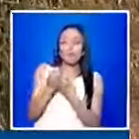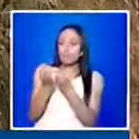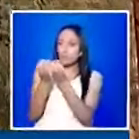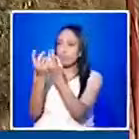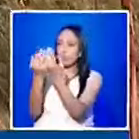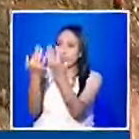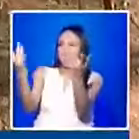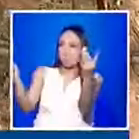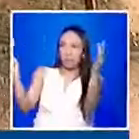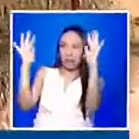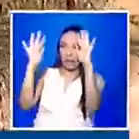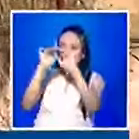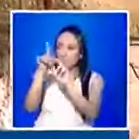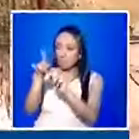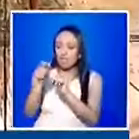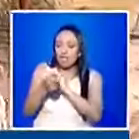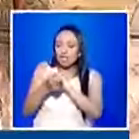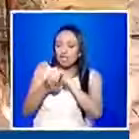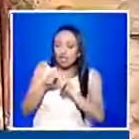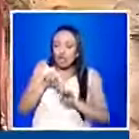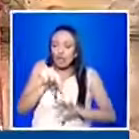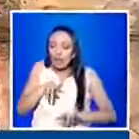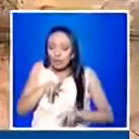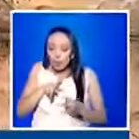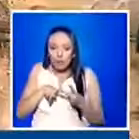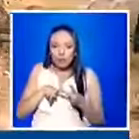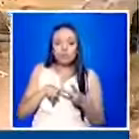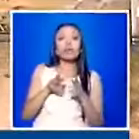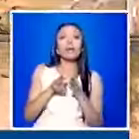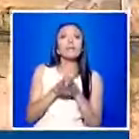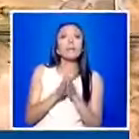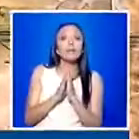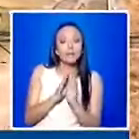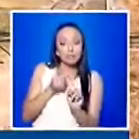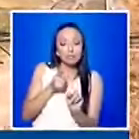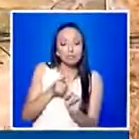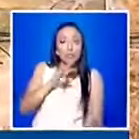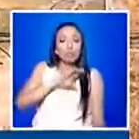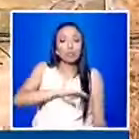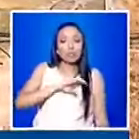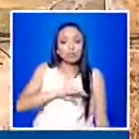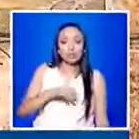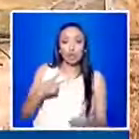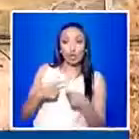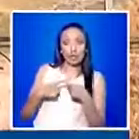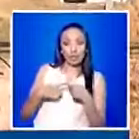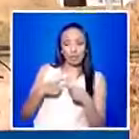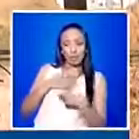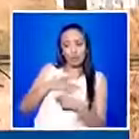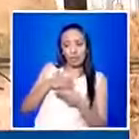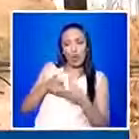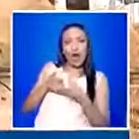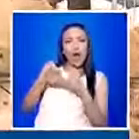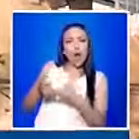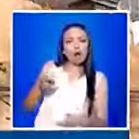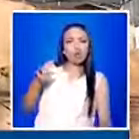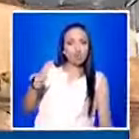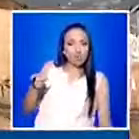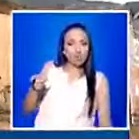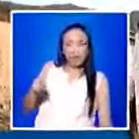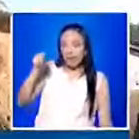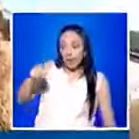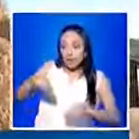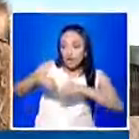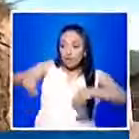drogar los delincuentes, vienen a esconderse todo. Entonces nosotros pedimos directamente al municipio de Quito que por favor nos ayude. Realmente este es un predio de